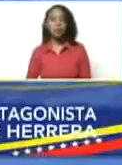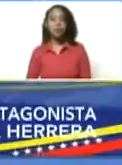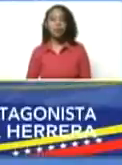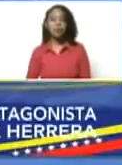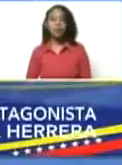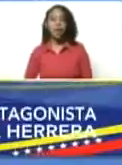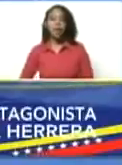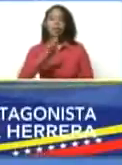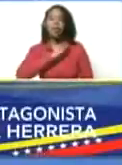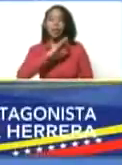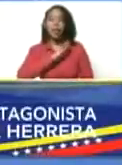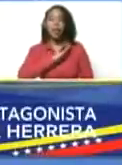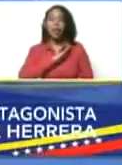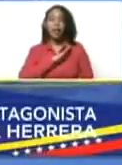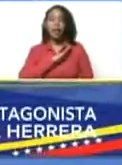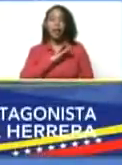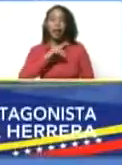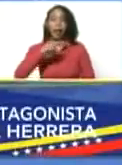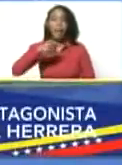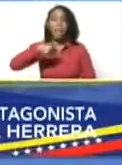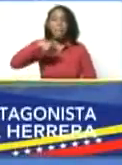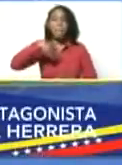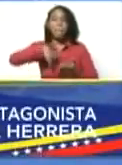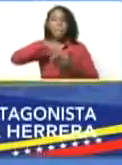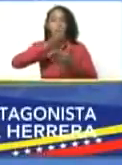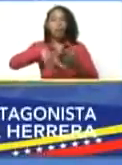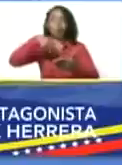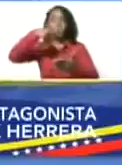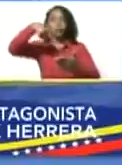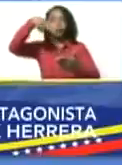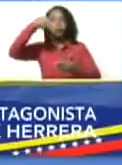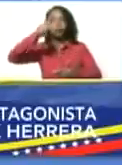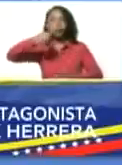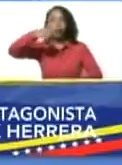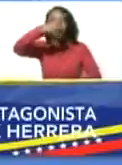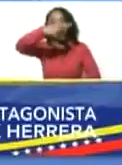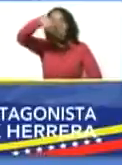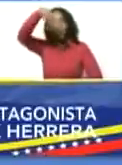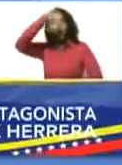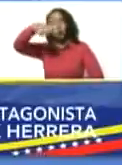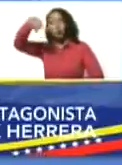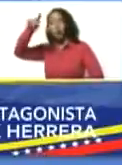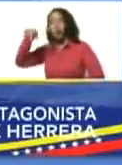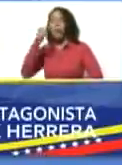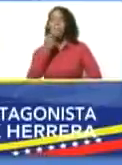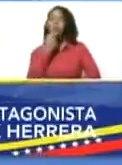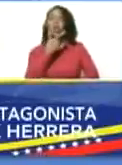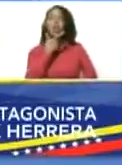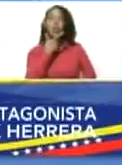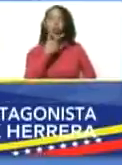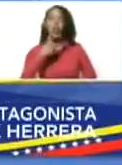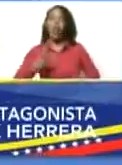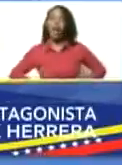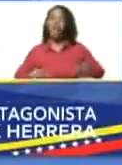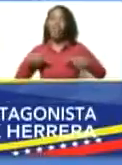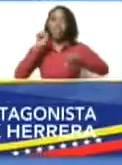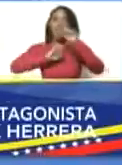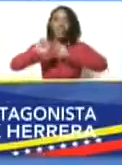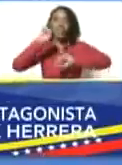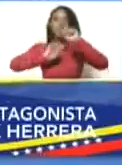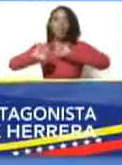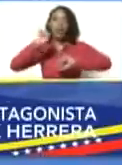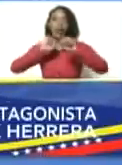Tenía el pincel en su mano para dibujar lo bello de la vida y para defender a su